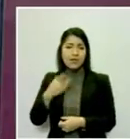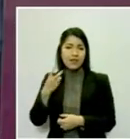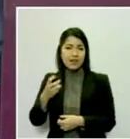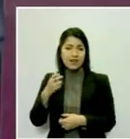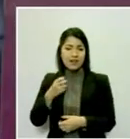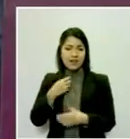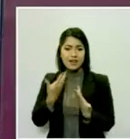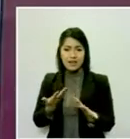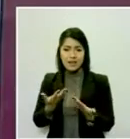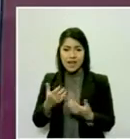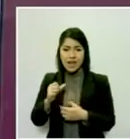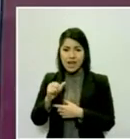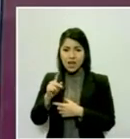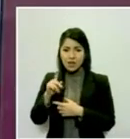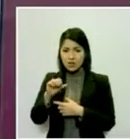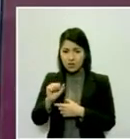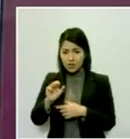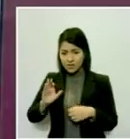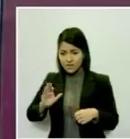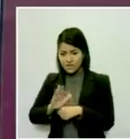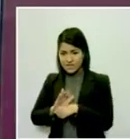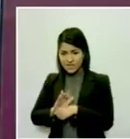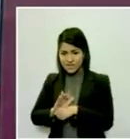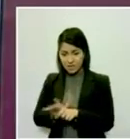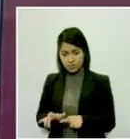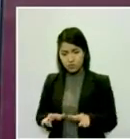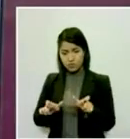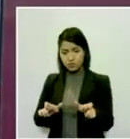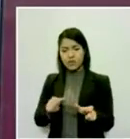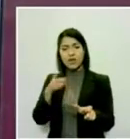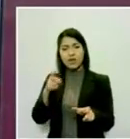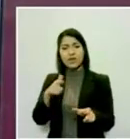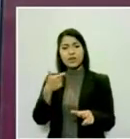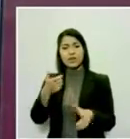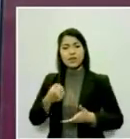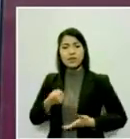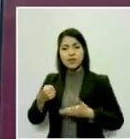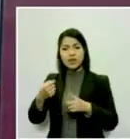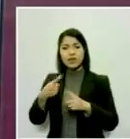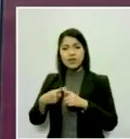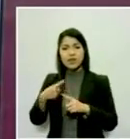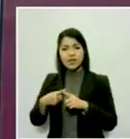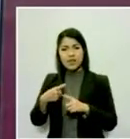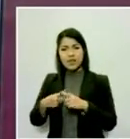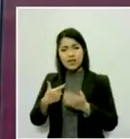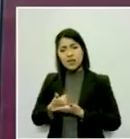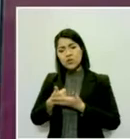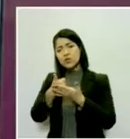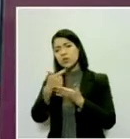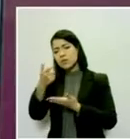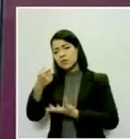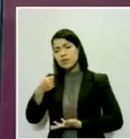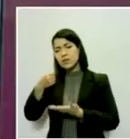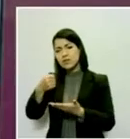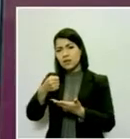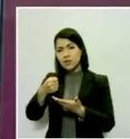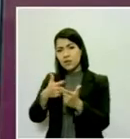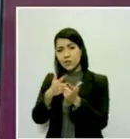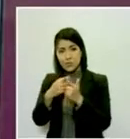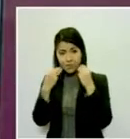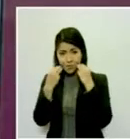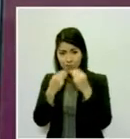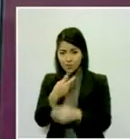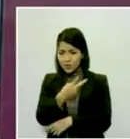tema de las autodefensas, que pues eran financiadas por grupos de la delincuencia organizada, porque simplemente, ¿de dónde